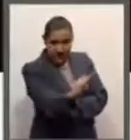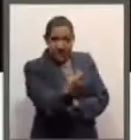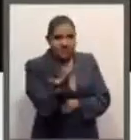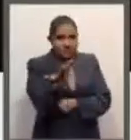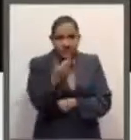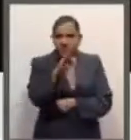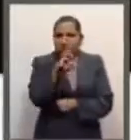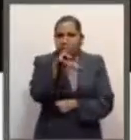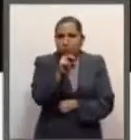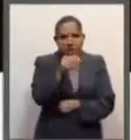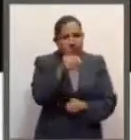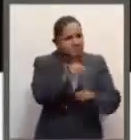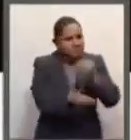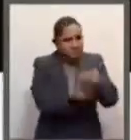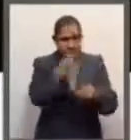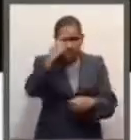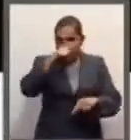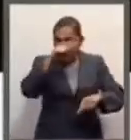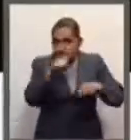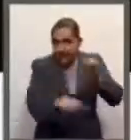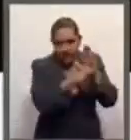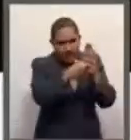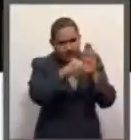el fuero.